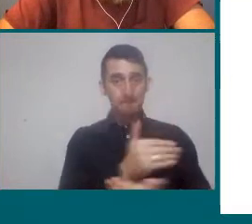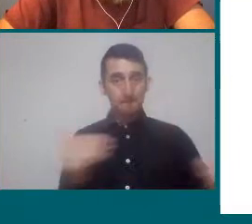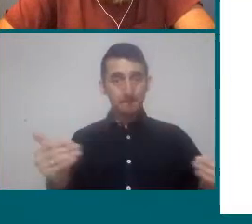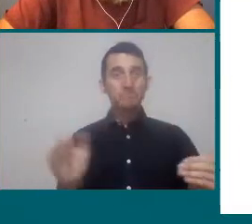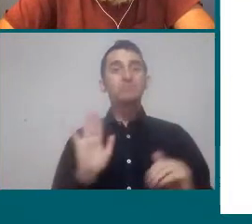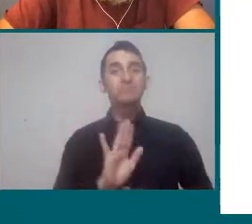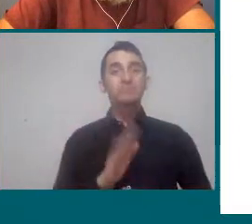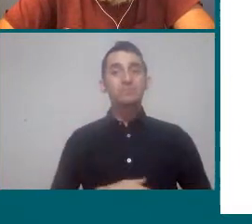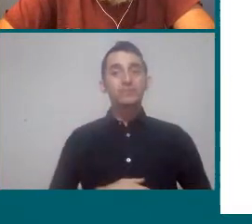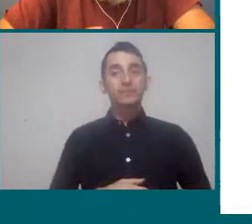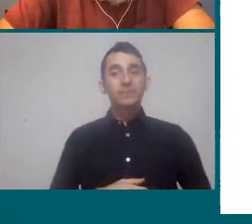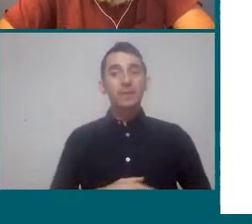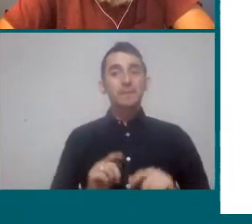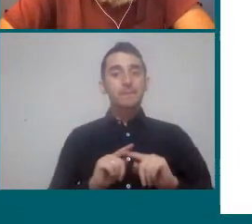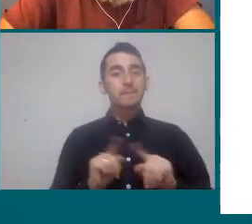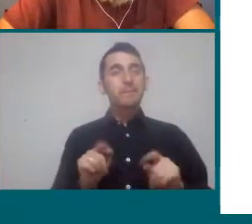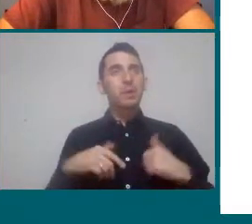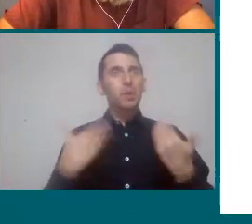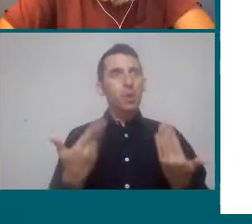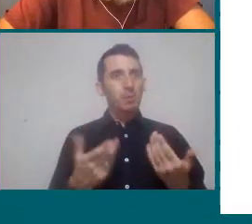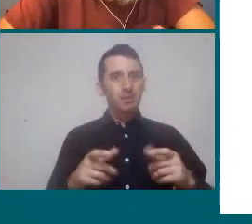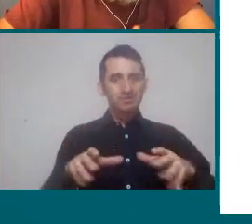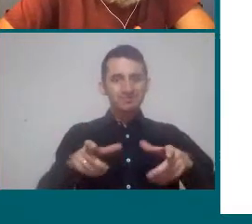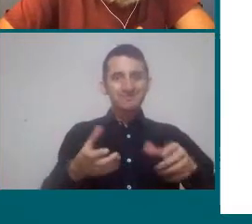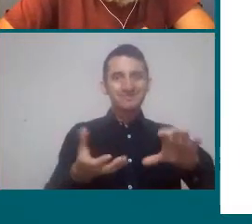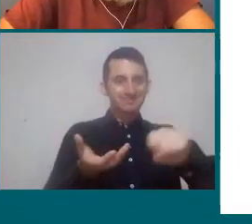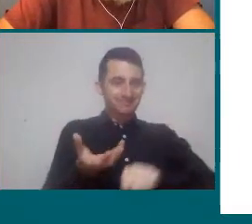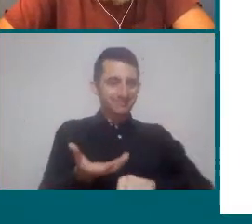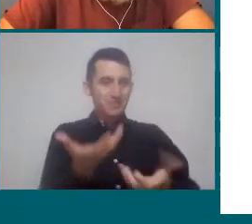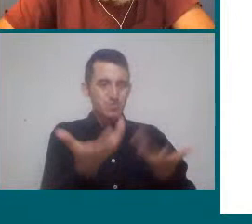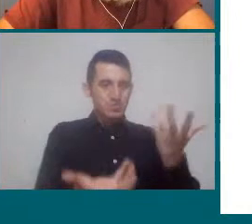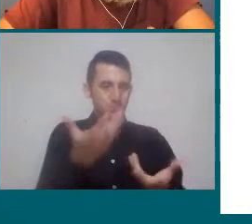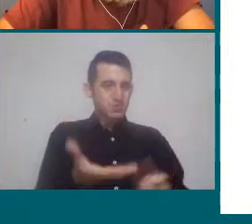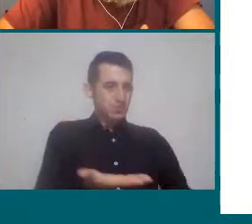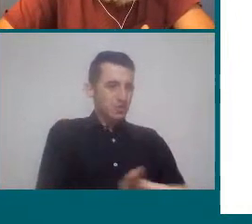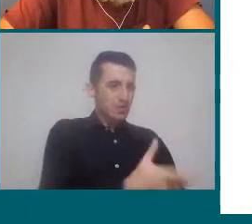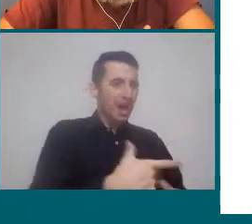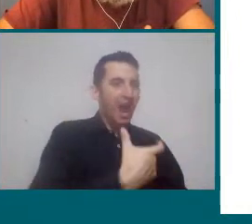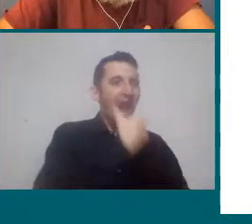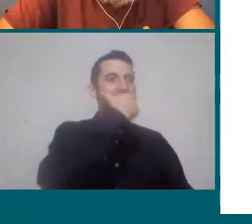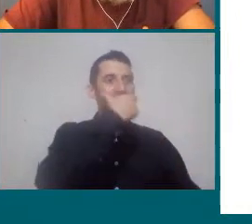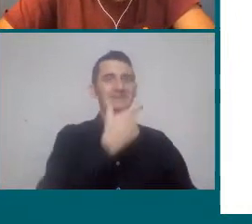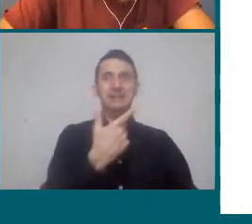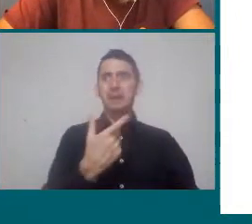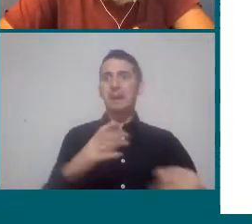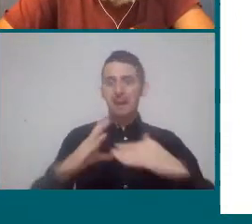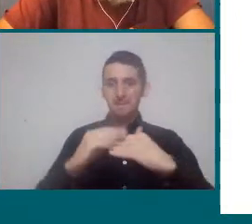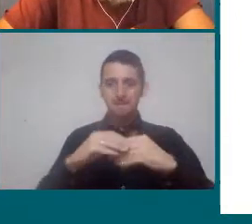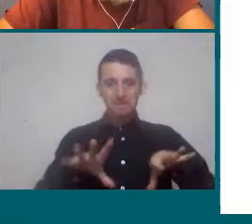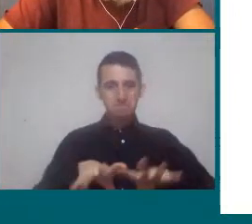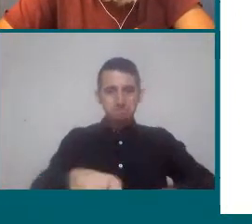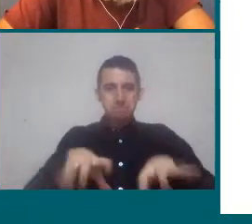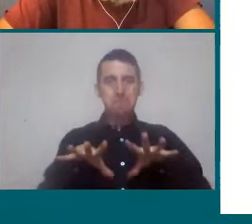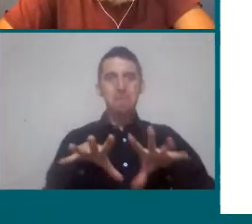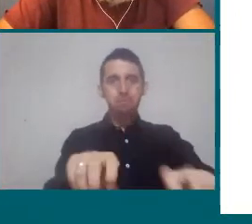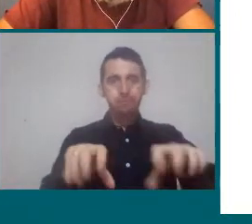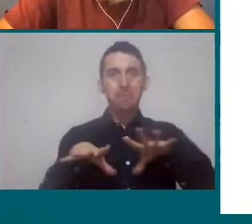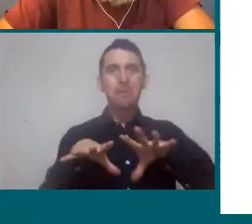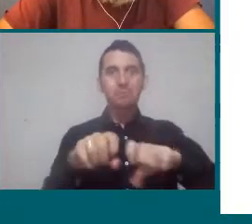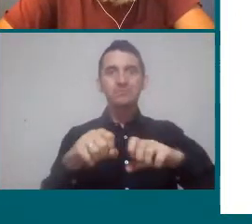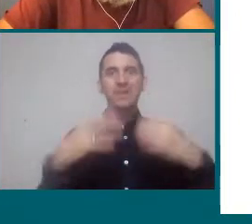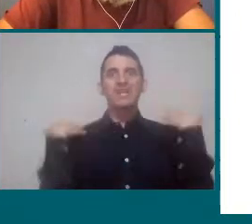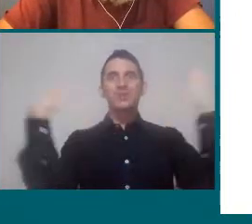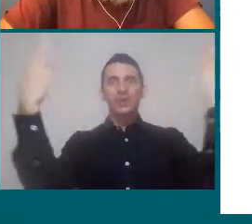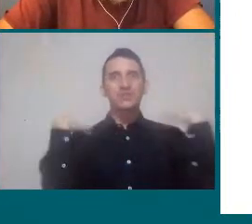pero han hecho galletas, han hecho pan, han hecho educación física o técnicas de yoga por la parte